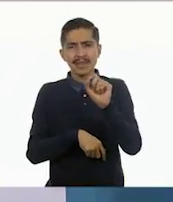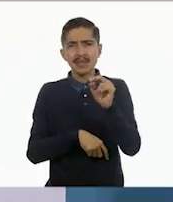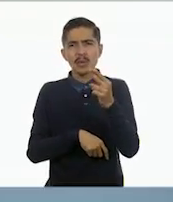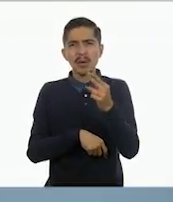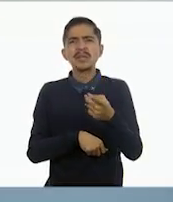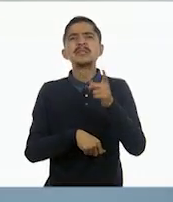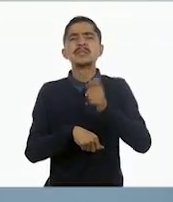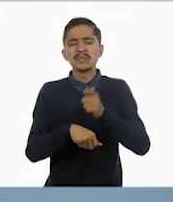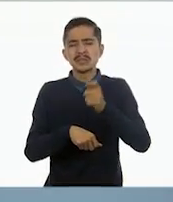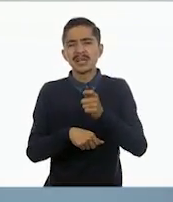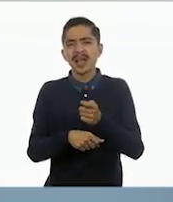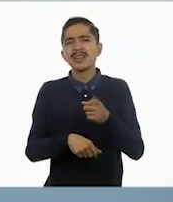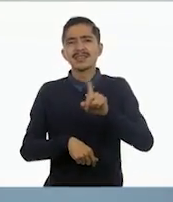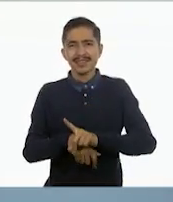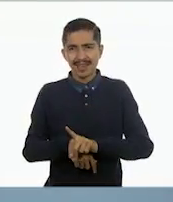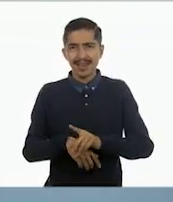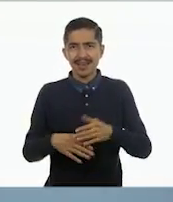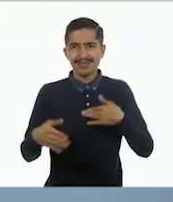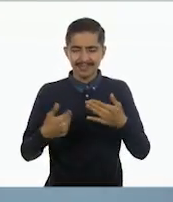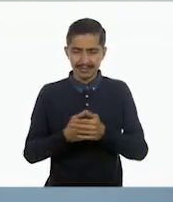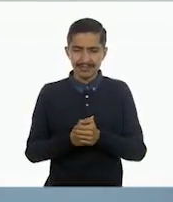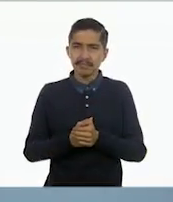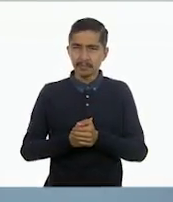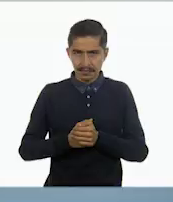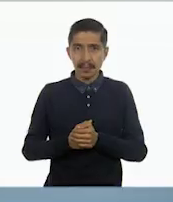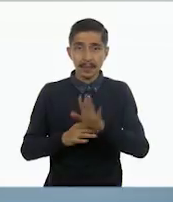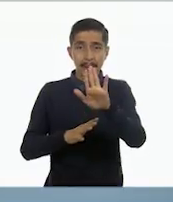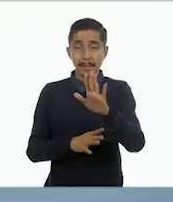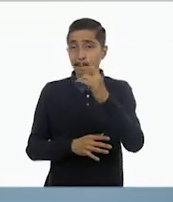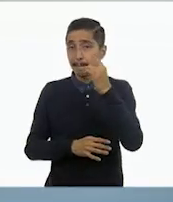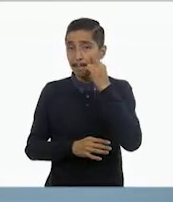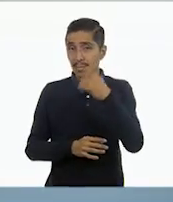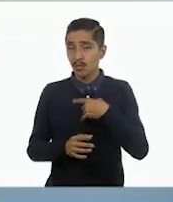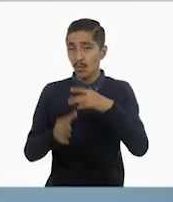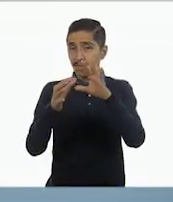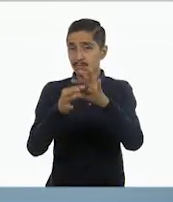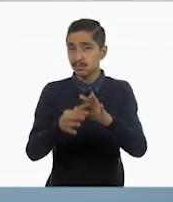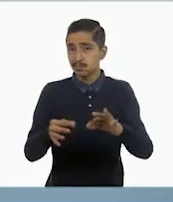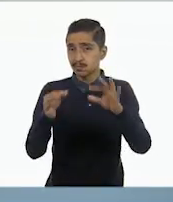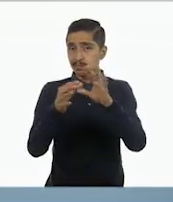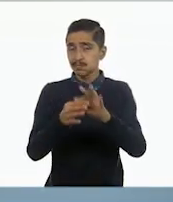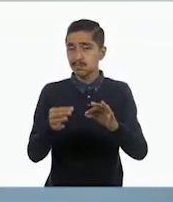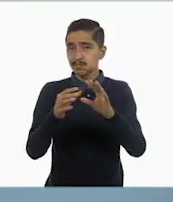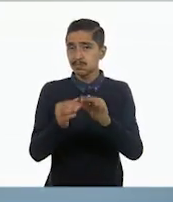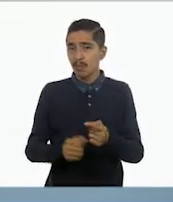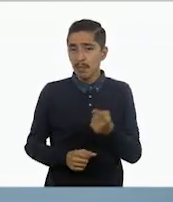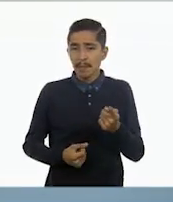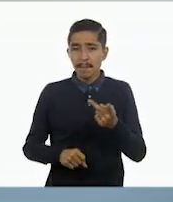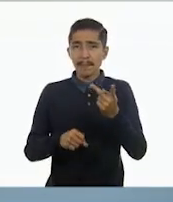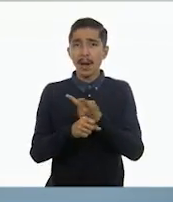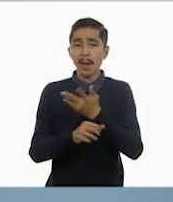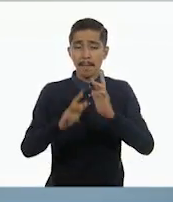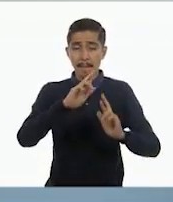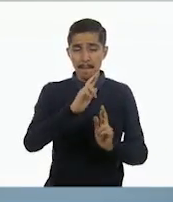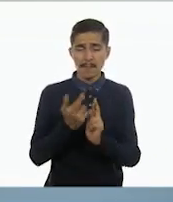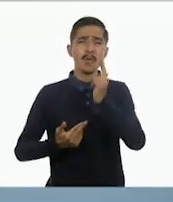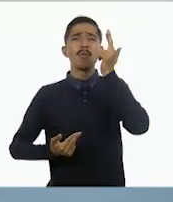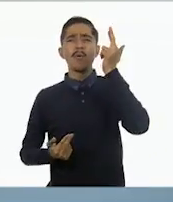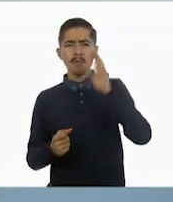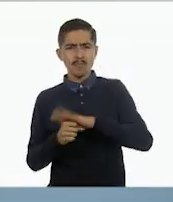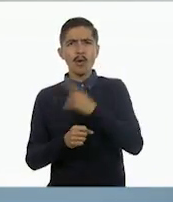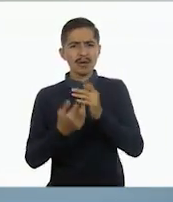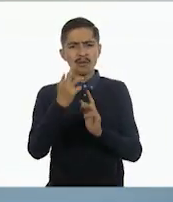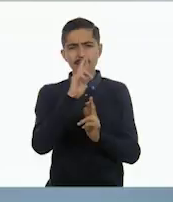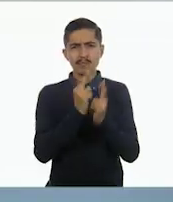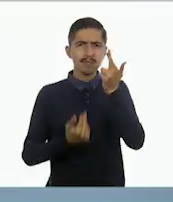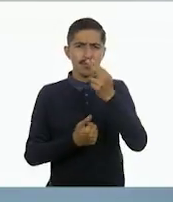noviembre. ¡Perfecto! Bueno, les voy a contar que las causas del estallido de la